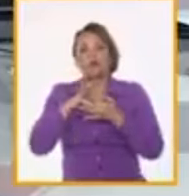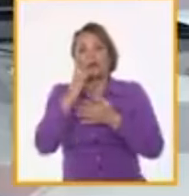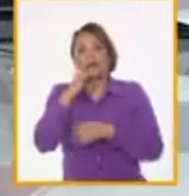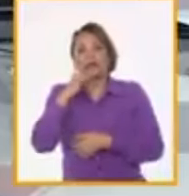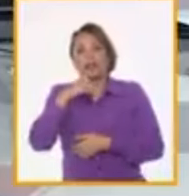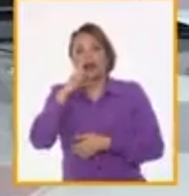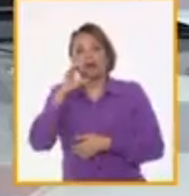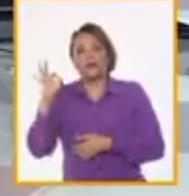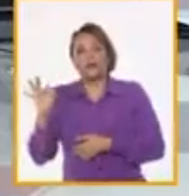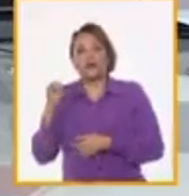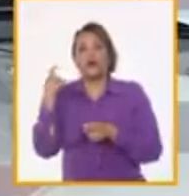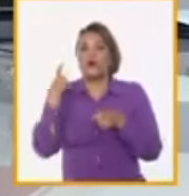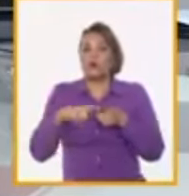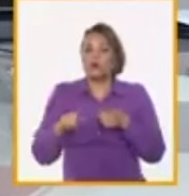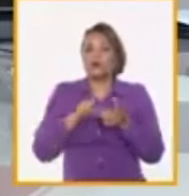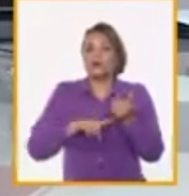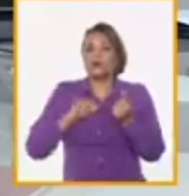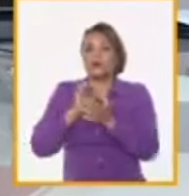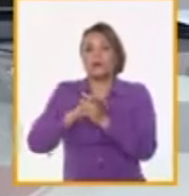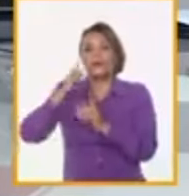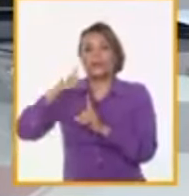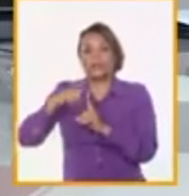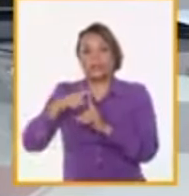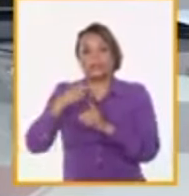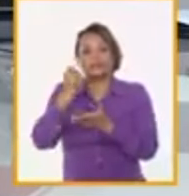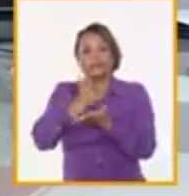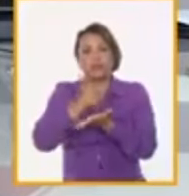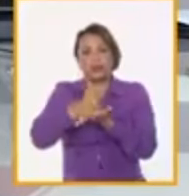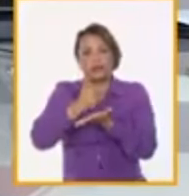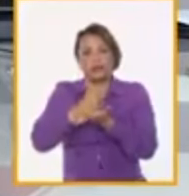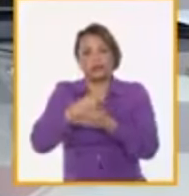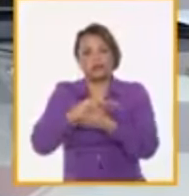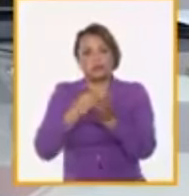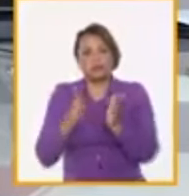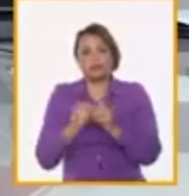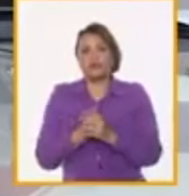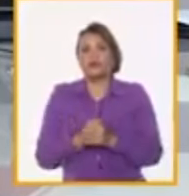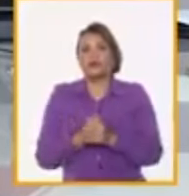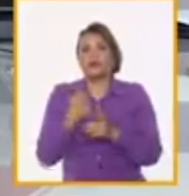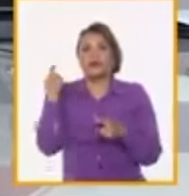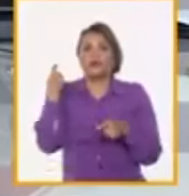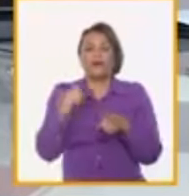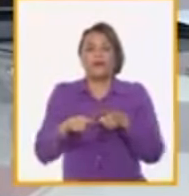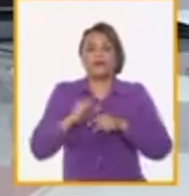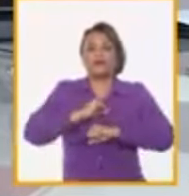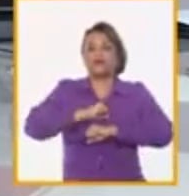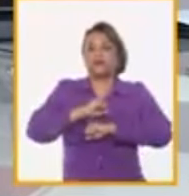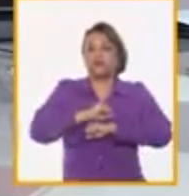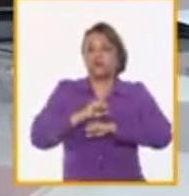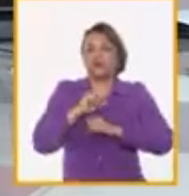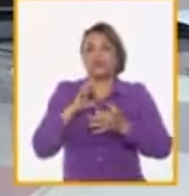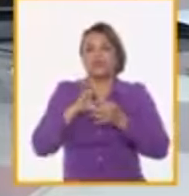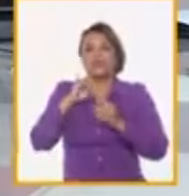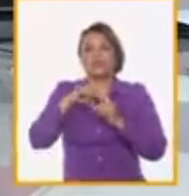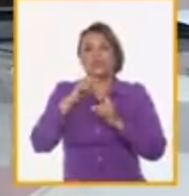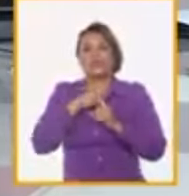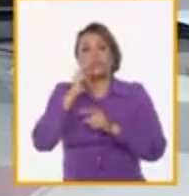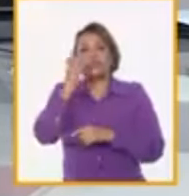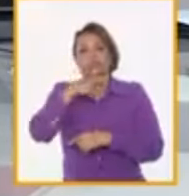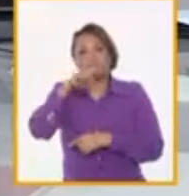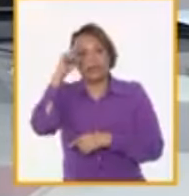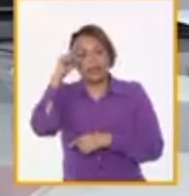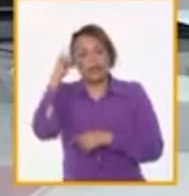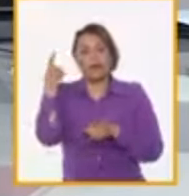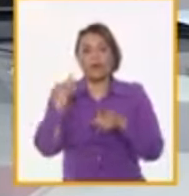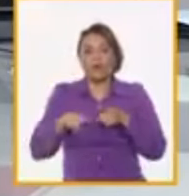caso de Bello en Matanza, que abastece a la cabecera de Matanza, abastece Guiteras y abastece Supertanquero, o sea